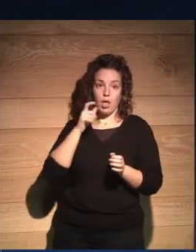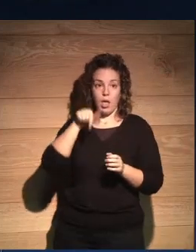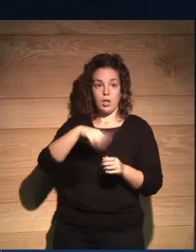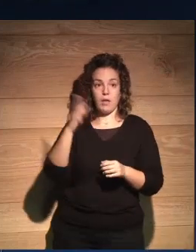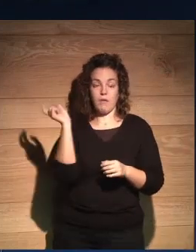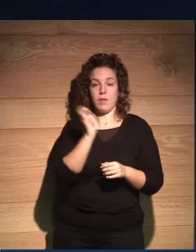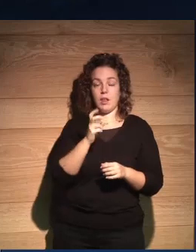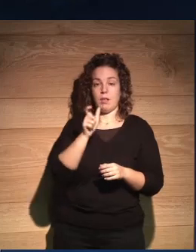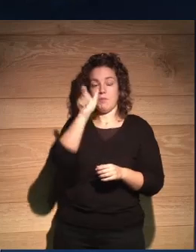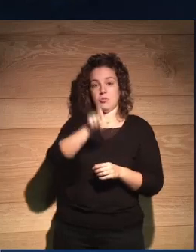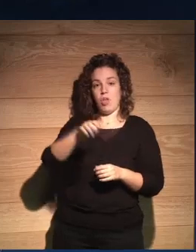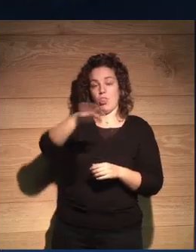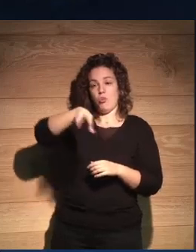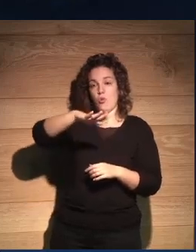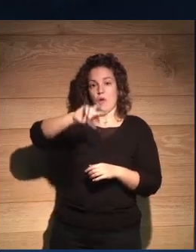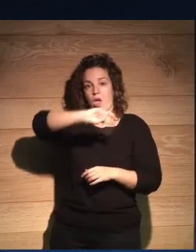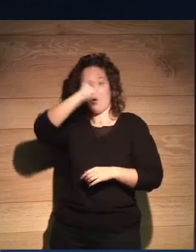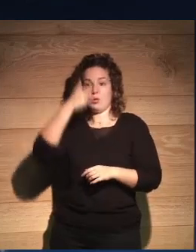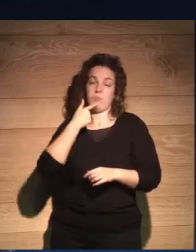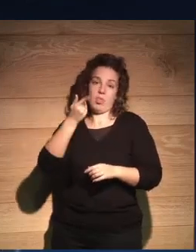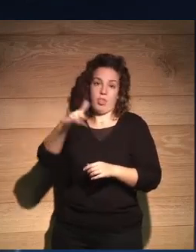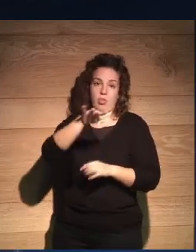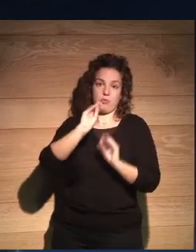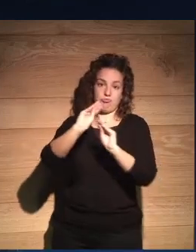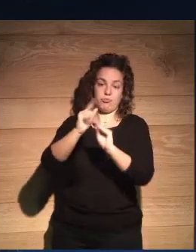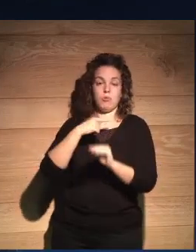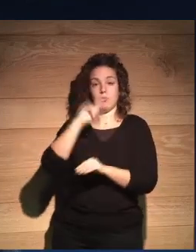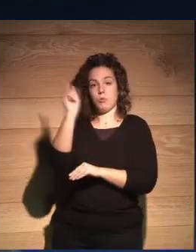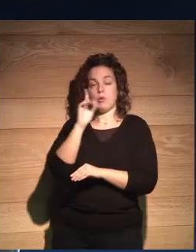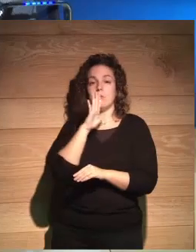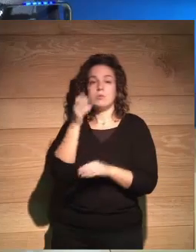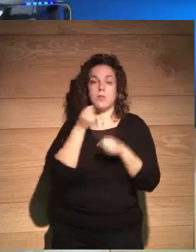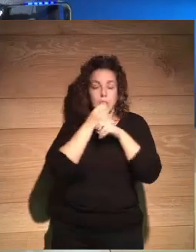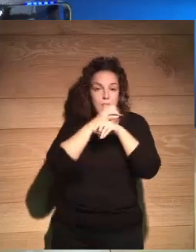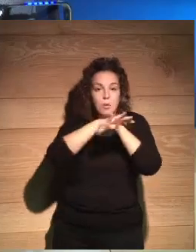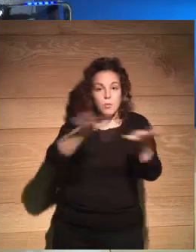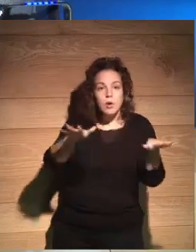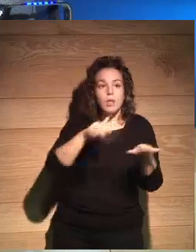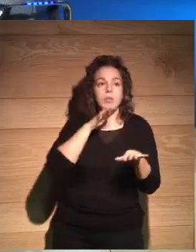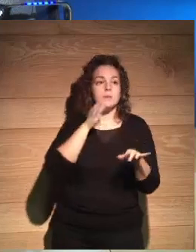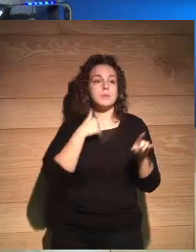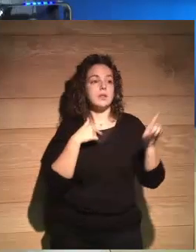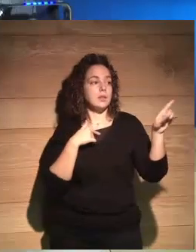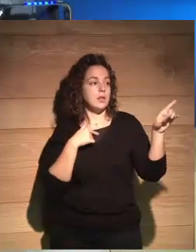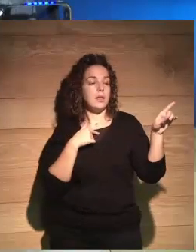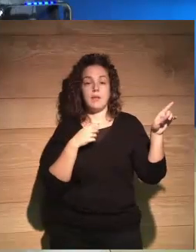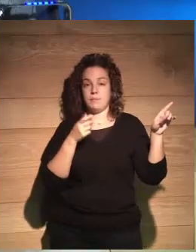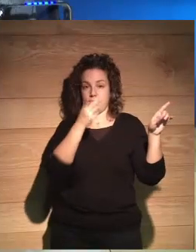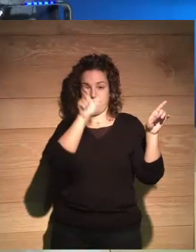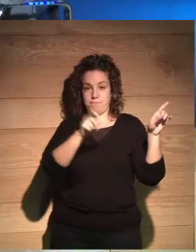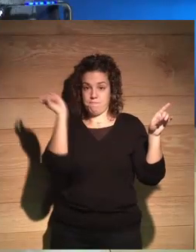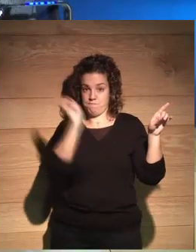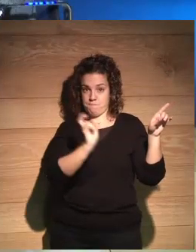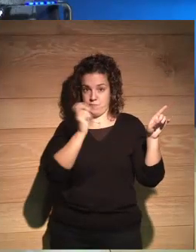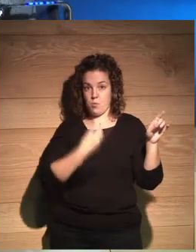de Soria, pues diría que en Soria, y el otro de Zaragoza. No, es cuna de científicos, de divulgadores, por aquí tenemos a varios,